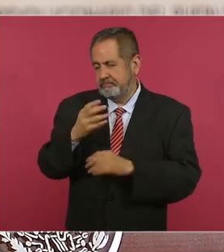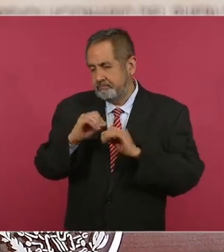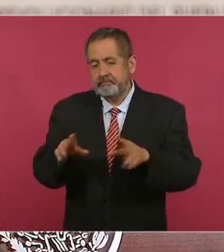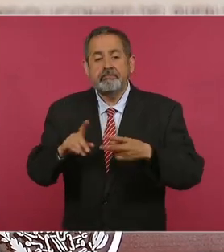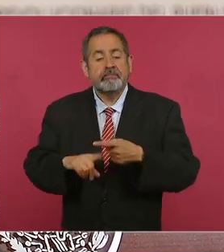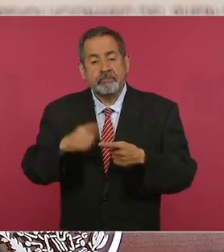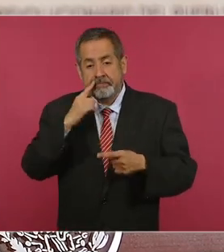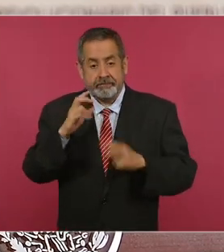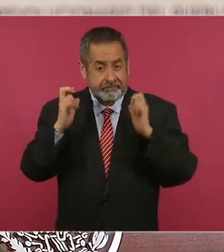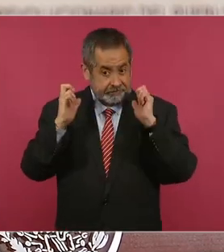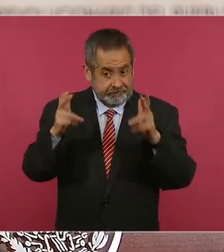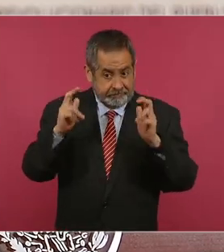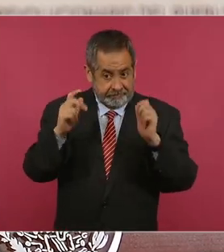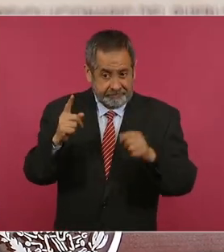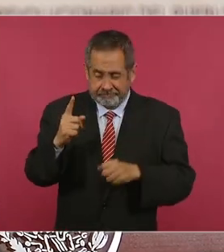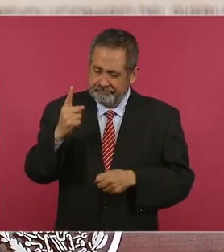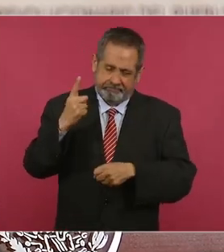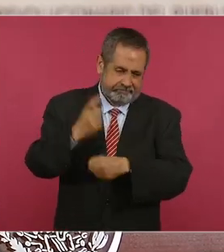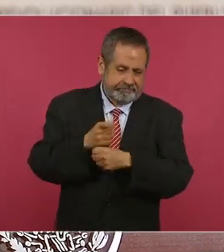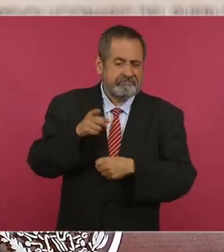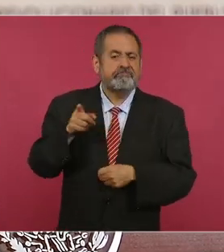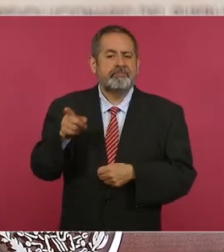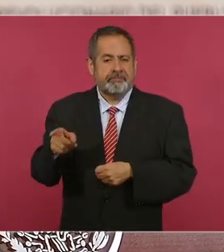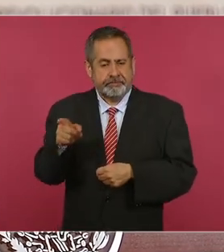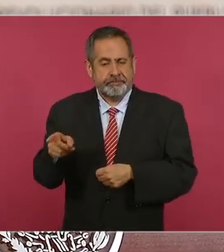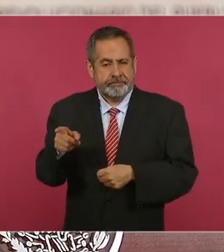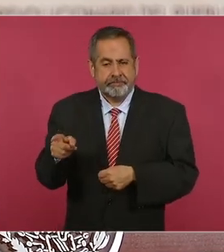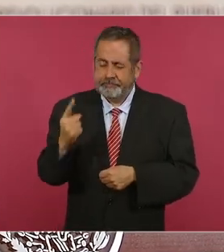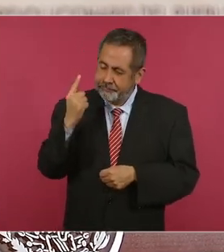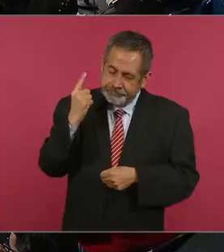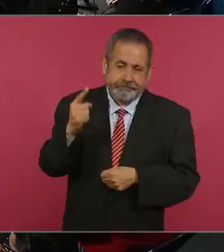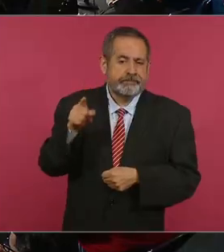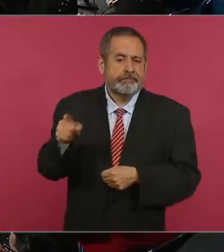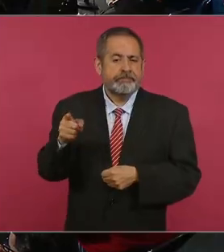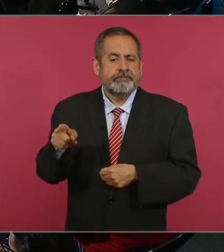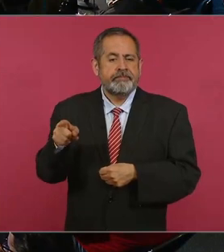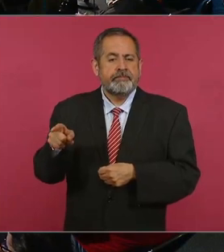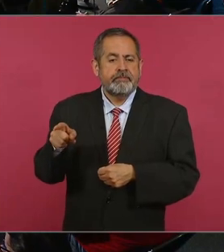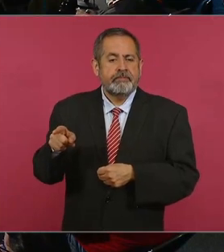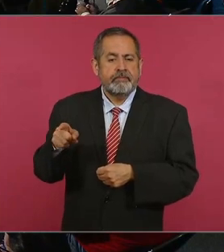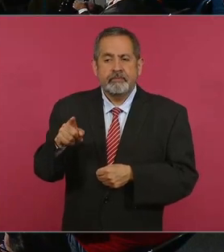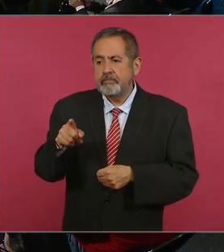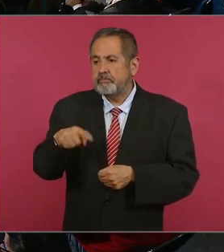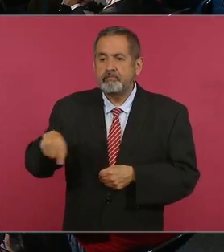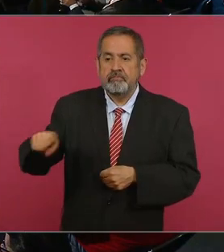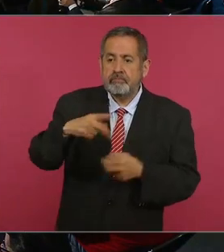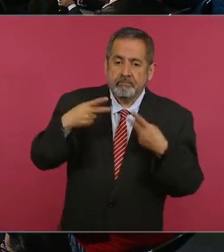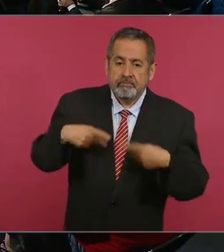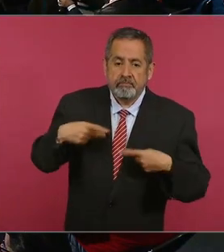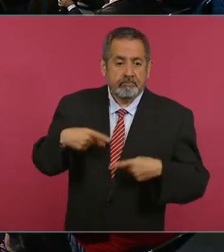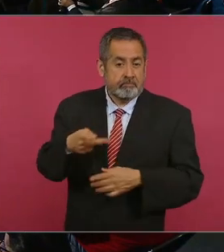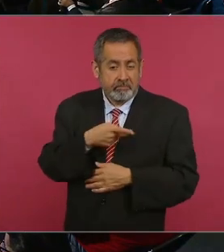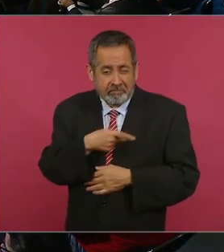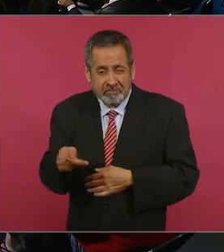Chiapas fue el primer estado con más reducción de pobreza.